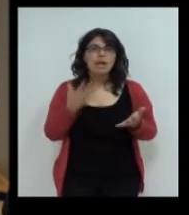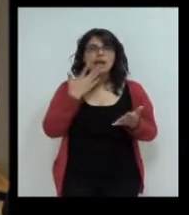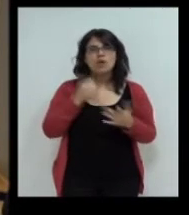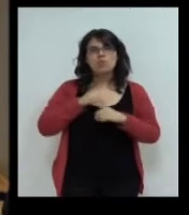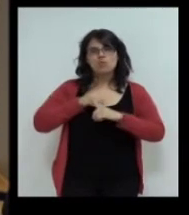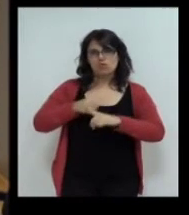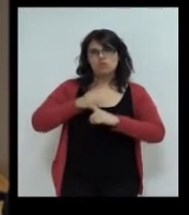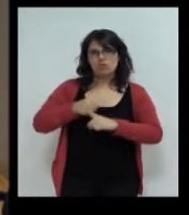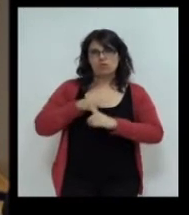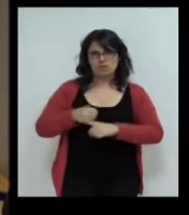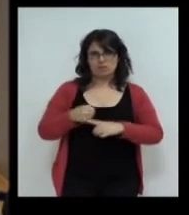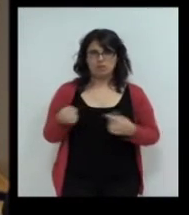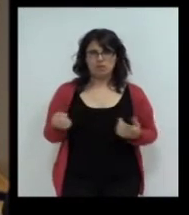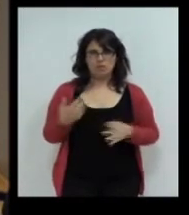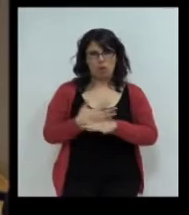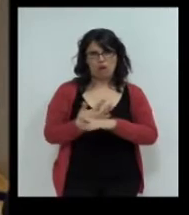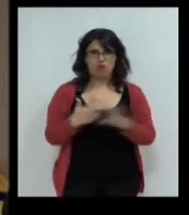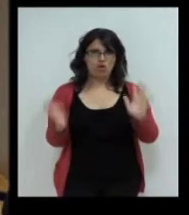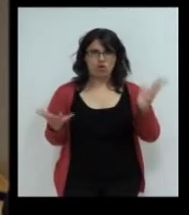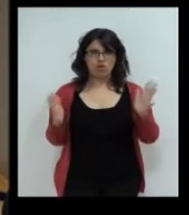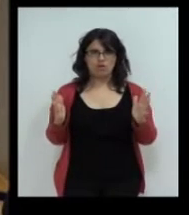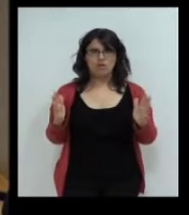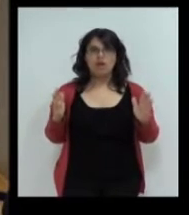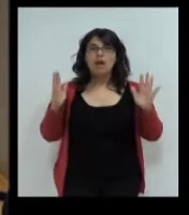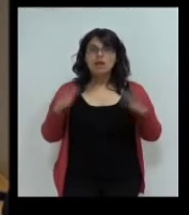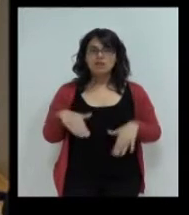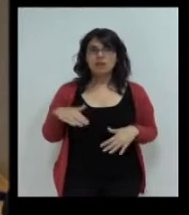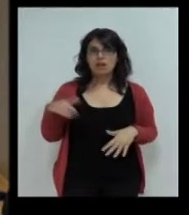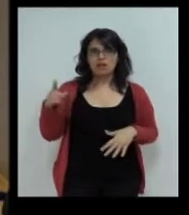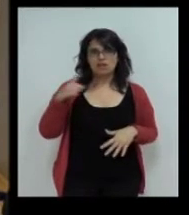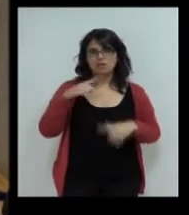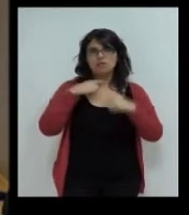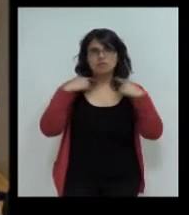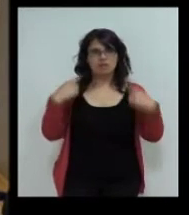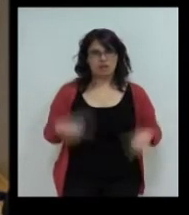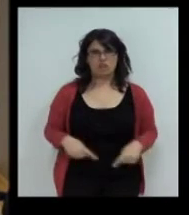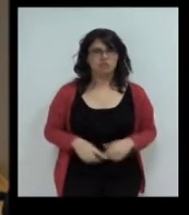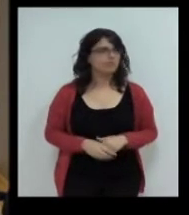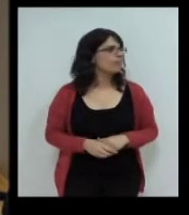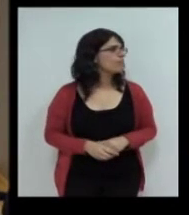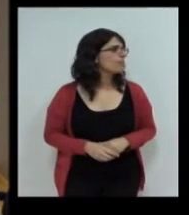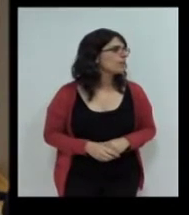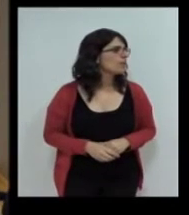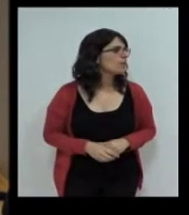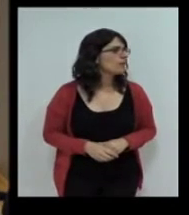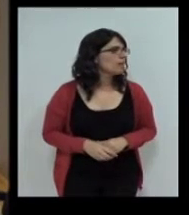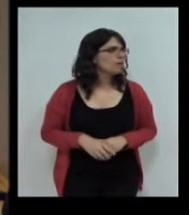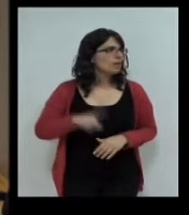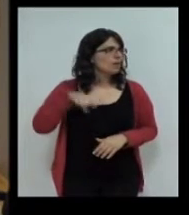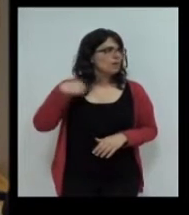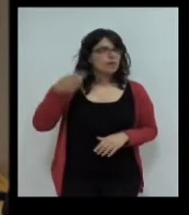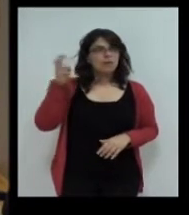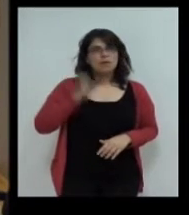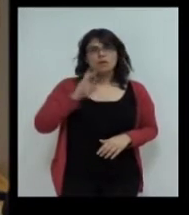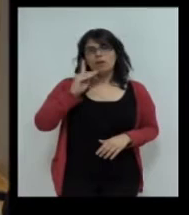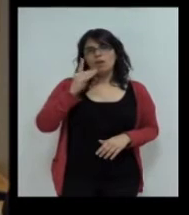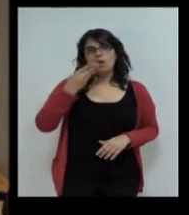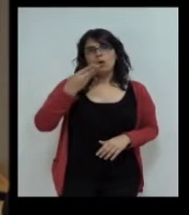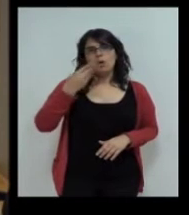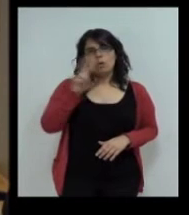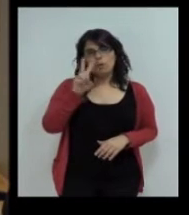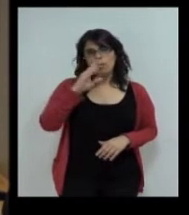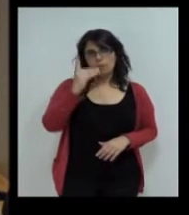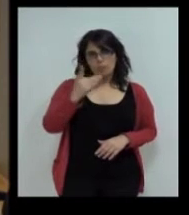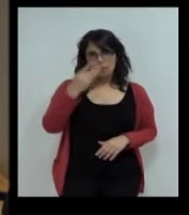juego de lobby. Pero DVB fracasó completa y rotundamente con MHP. Vino DVB con la promesa de que iba a traer la sociedad de la información